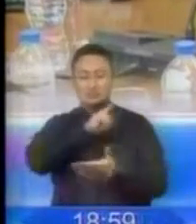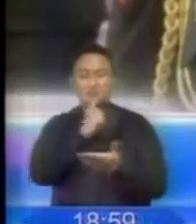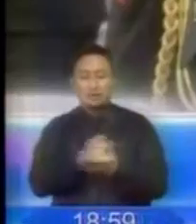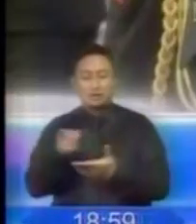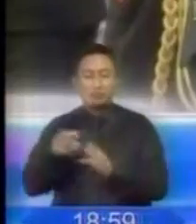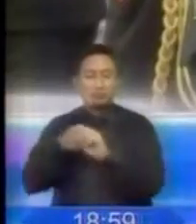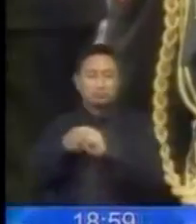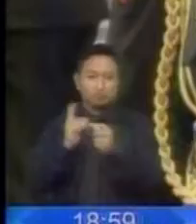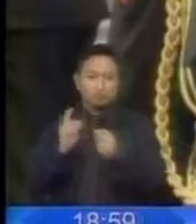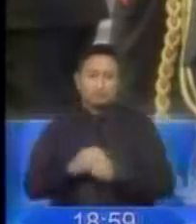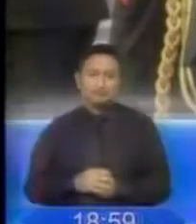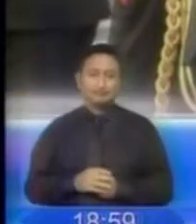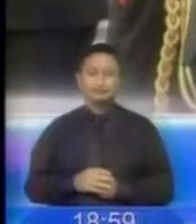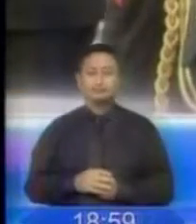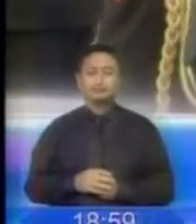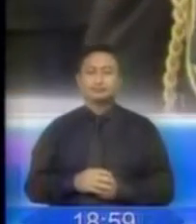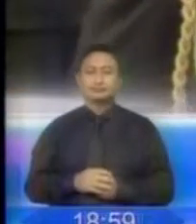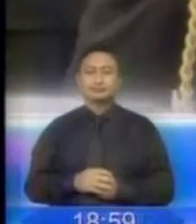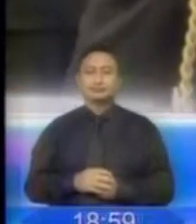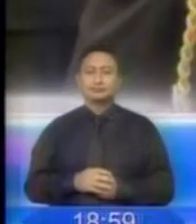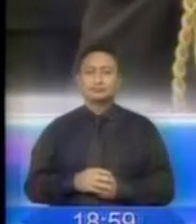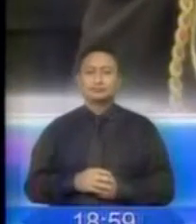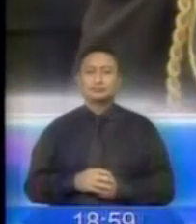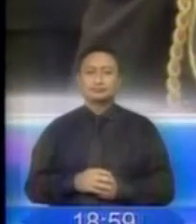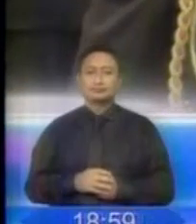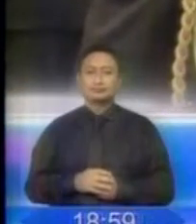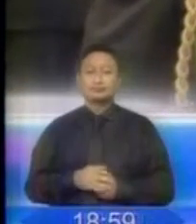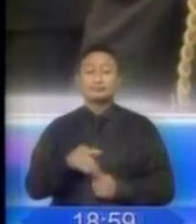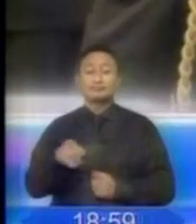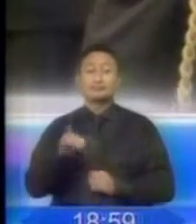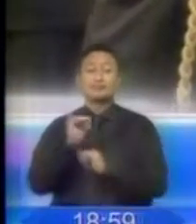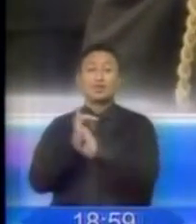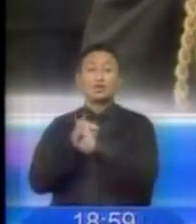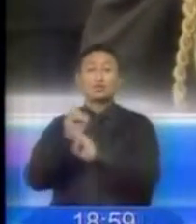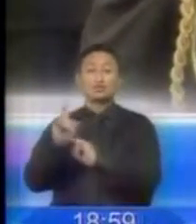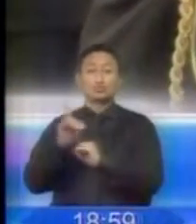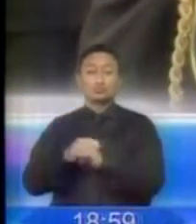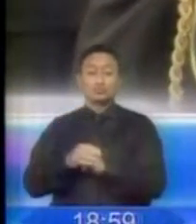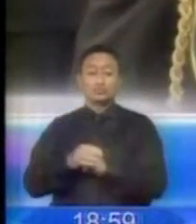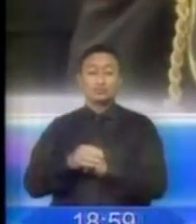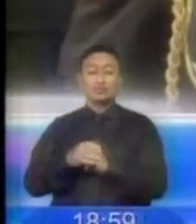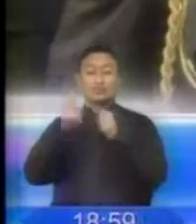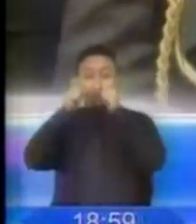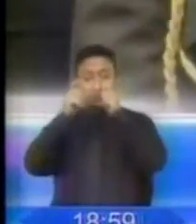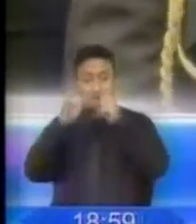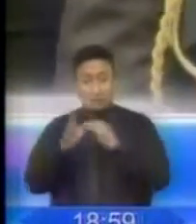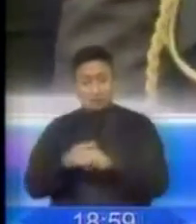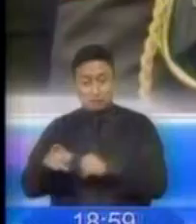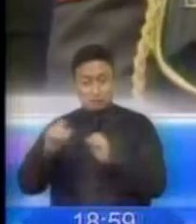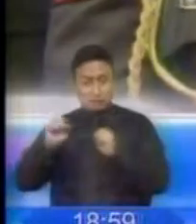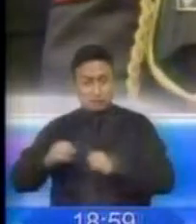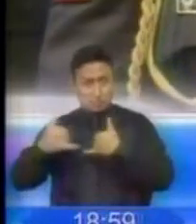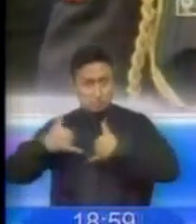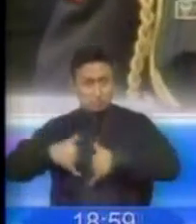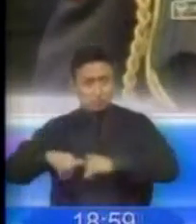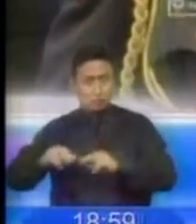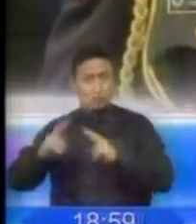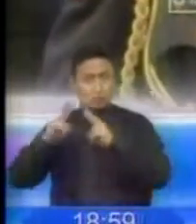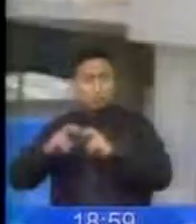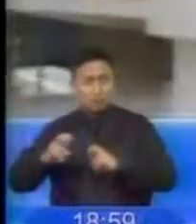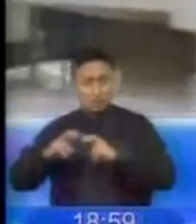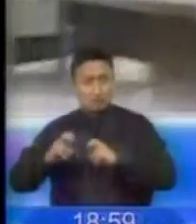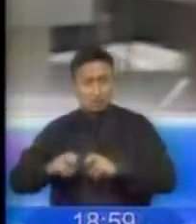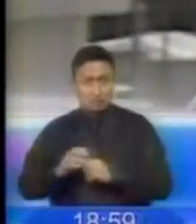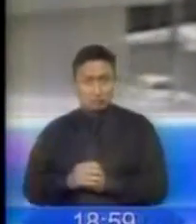Ciudadana. Confiamos en que la institución, más allá de las personas, la institución Fiscalía General, pueda seguir avanzando con los delicados